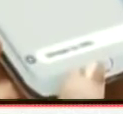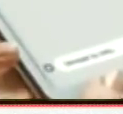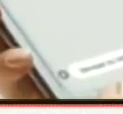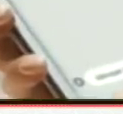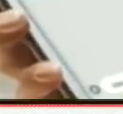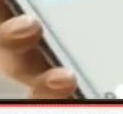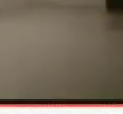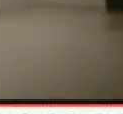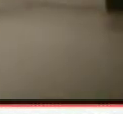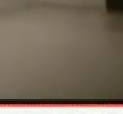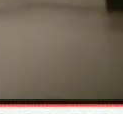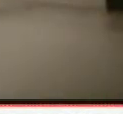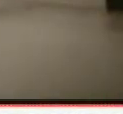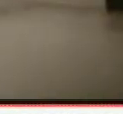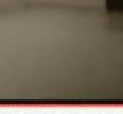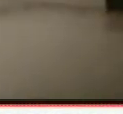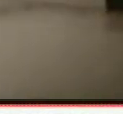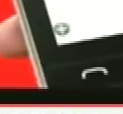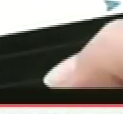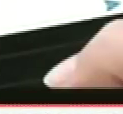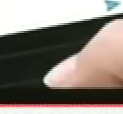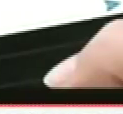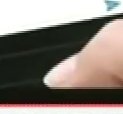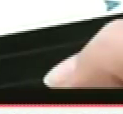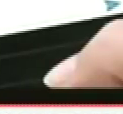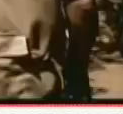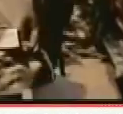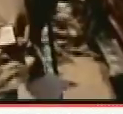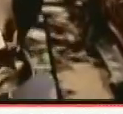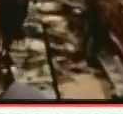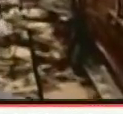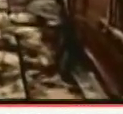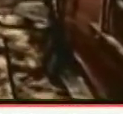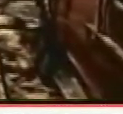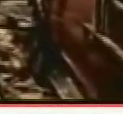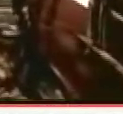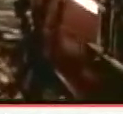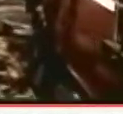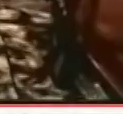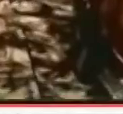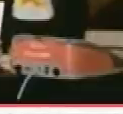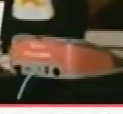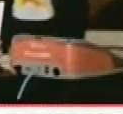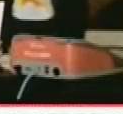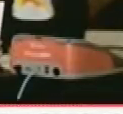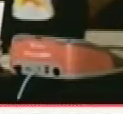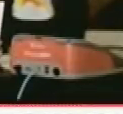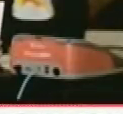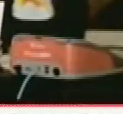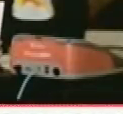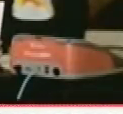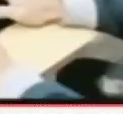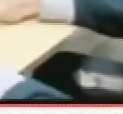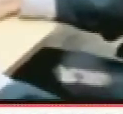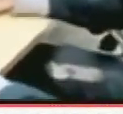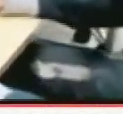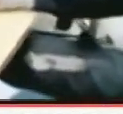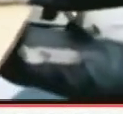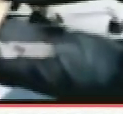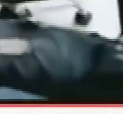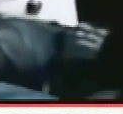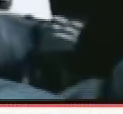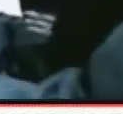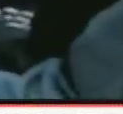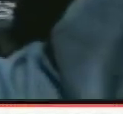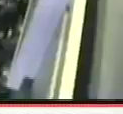como clave móvil, biopago BDB y pago clave. Luego de transcurrido 10 años, la transformación de la banca